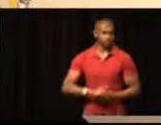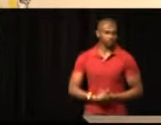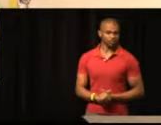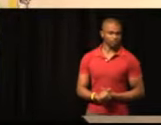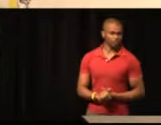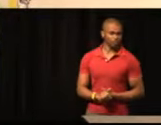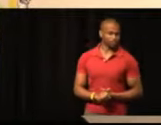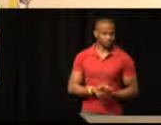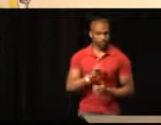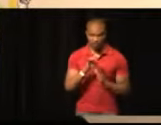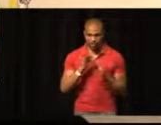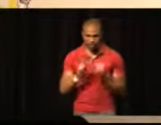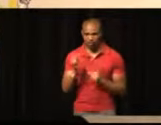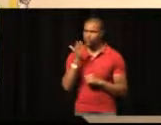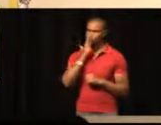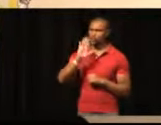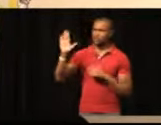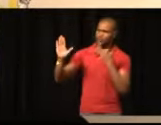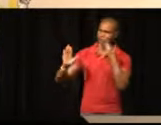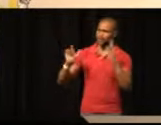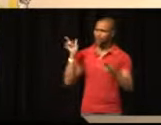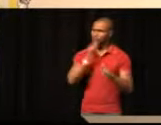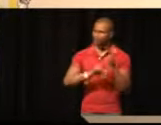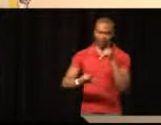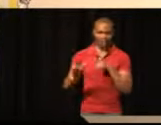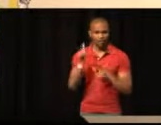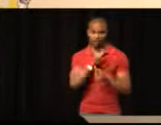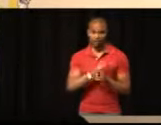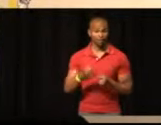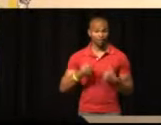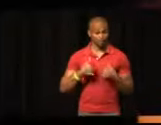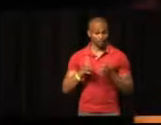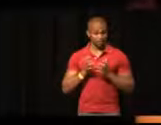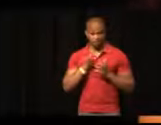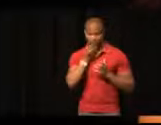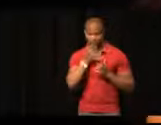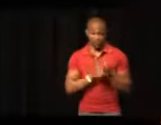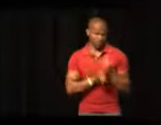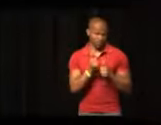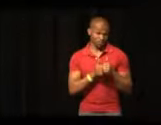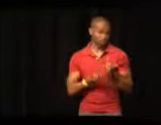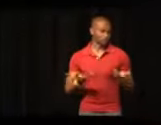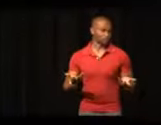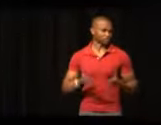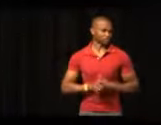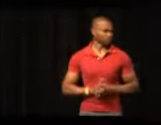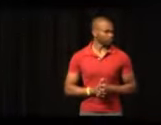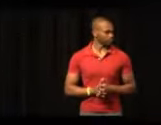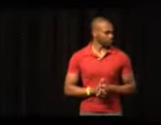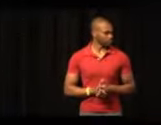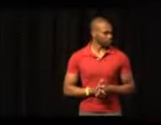1 millón. Si yo gano todos los millones prometidos aquí, nosotros estaríamos muy bien en el